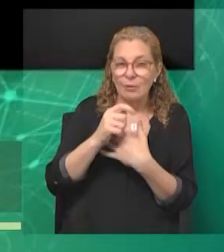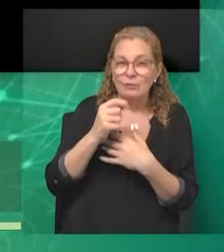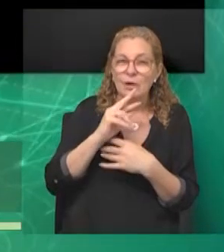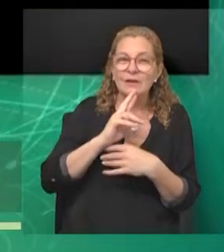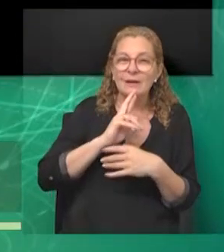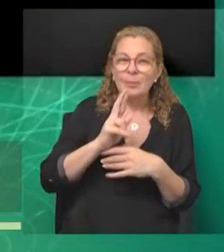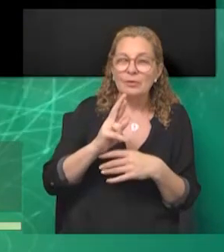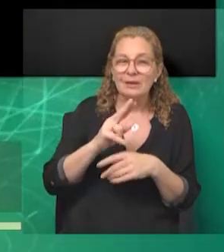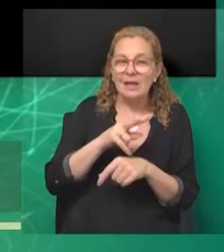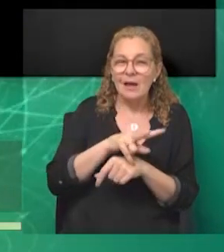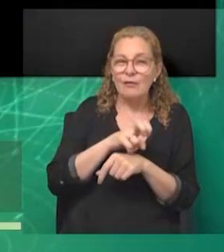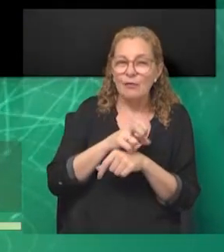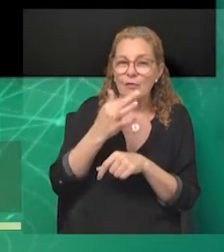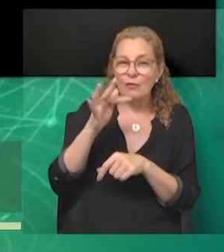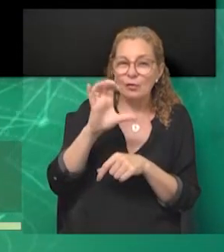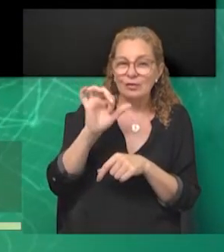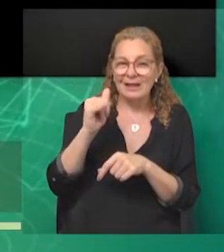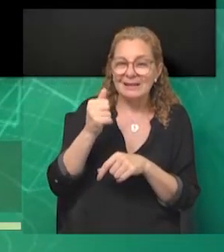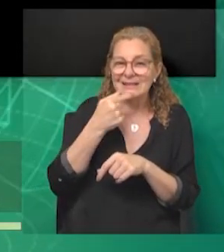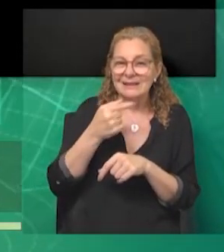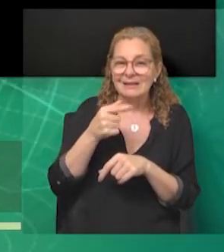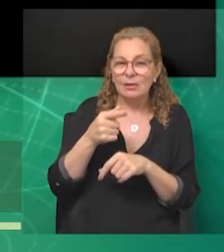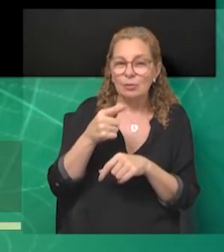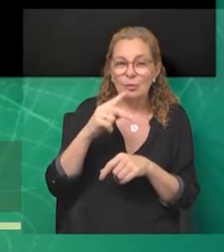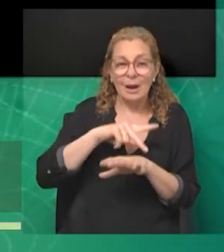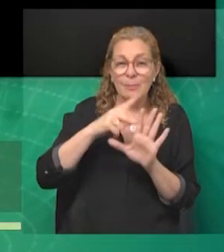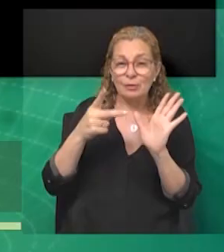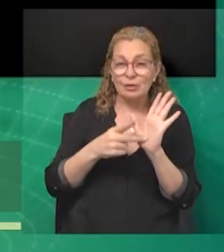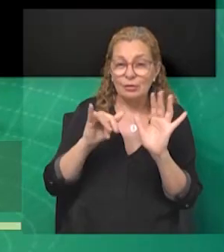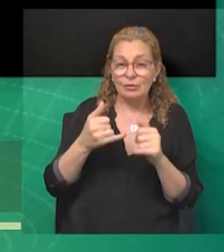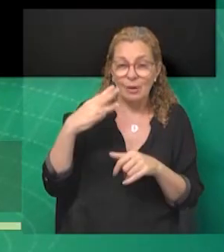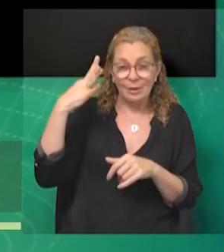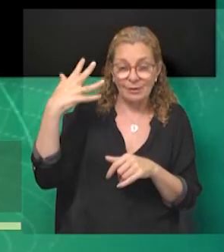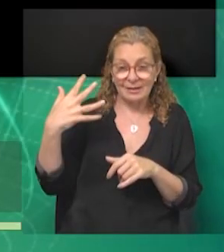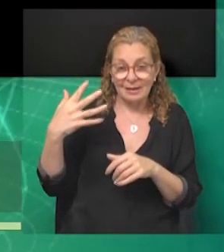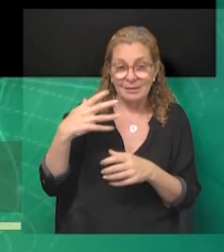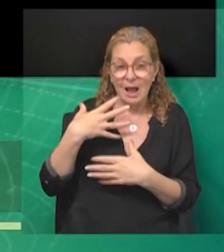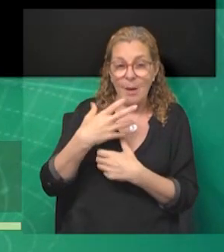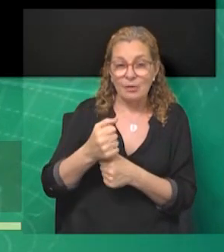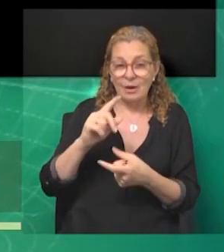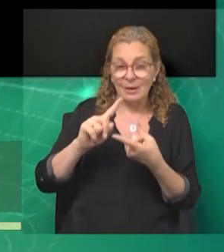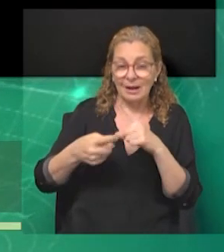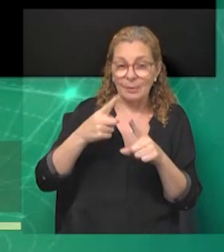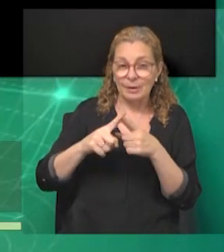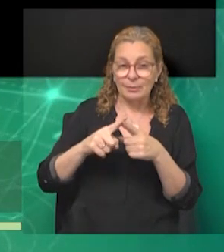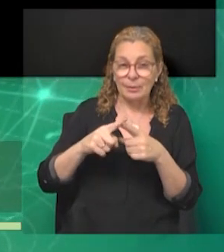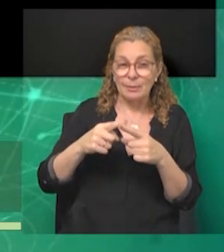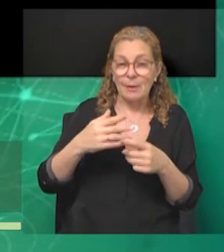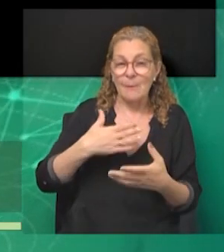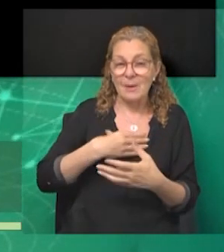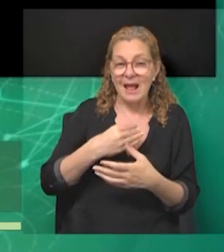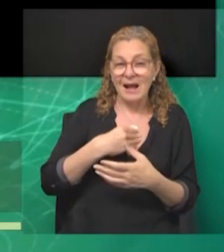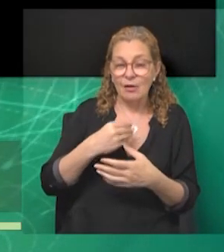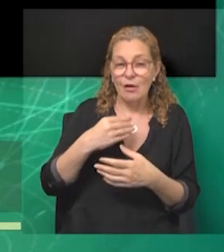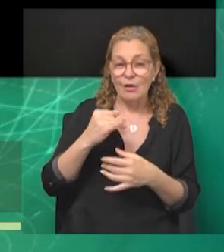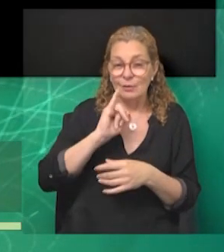fosati en Twitter quien señaló a radicioni Tú no eras ni proyecto y yo ya era un adolescente que militaban las coordinadoras de por la patria ser blanco